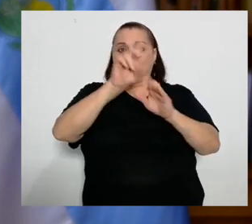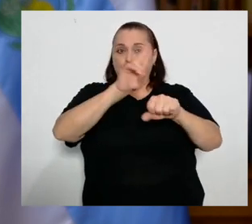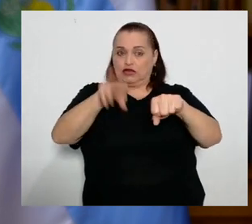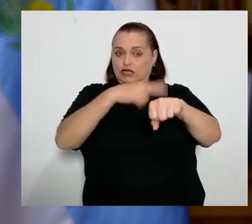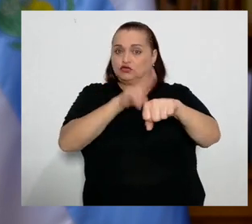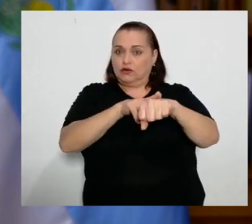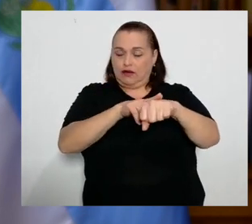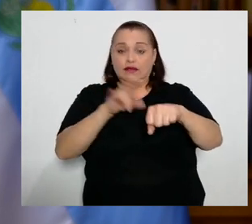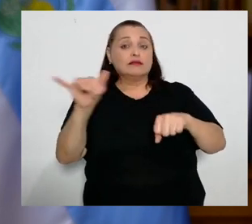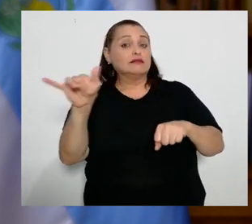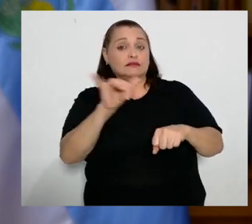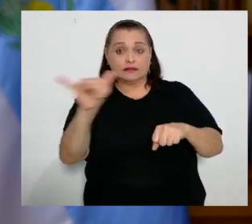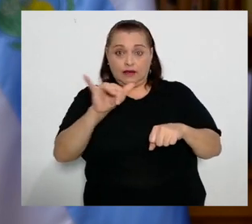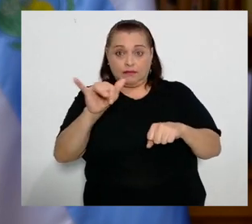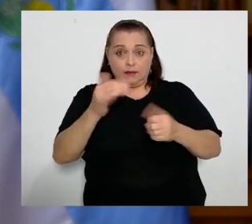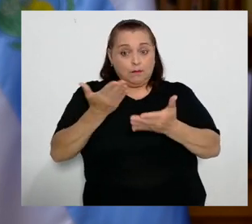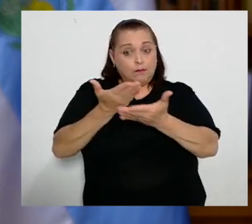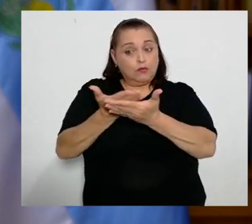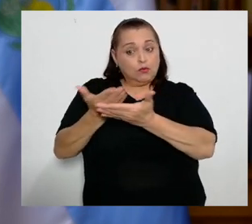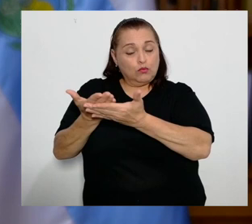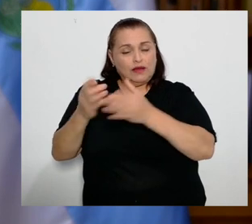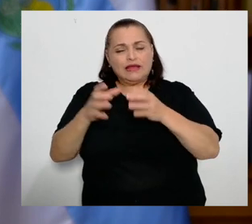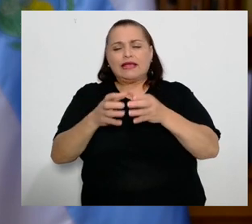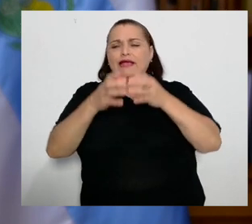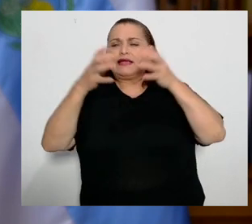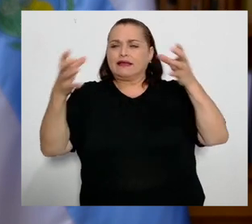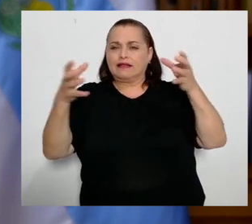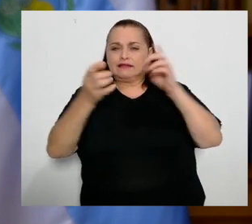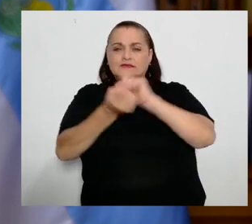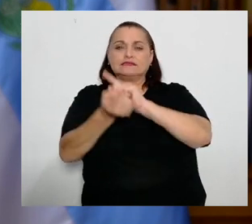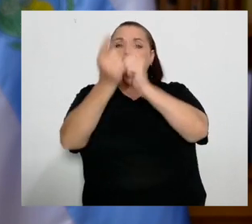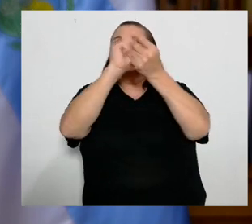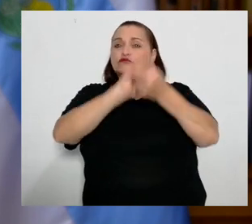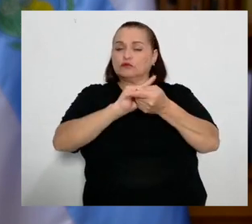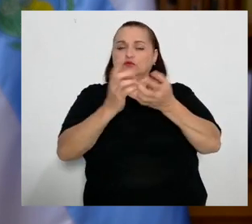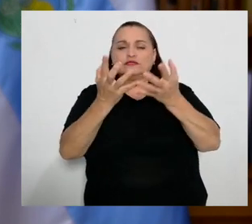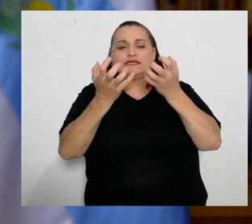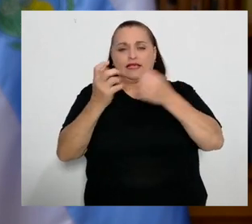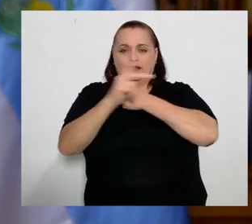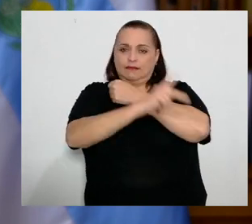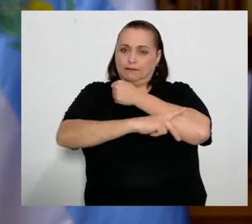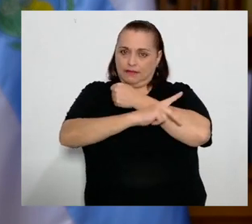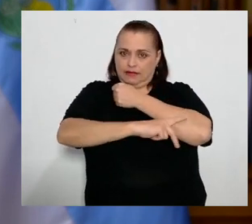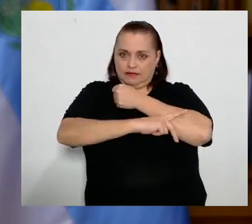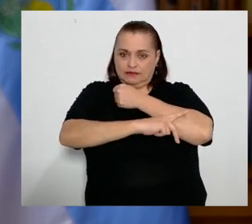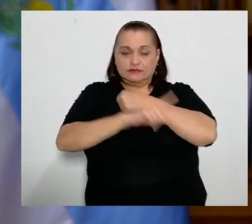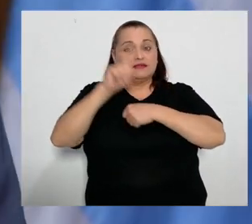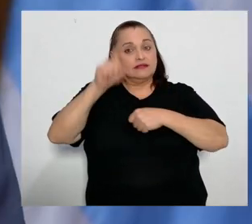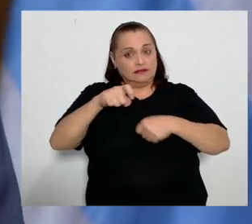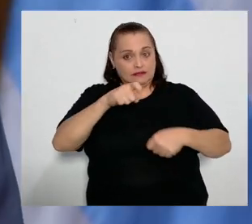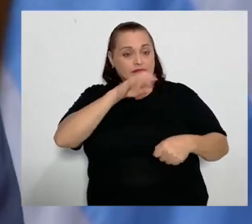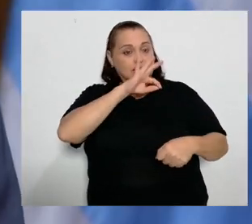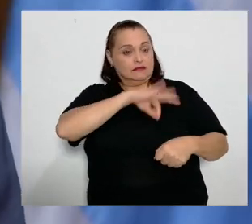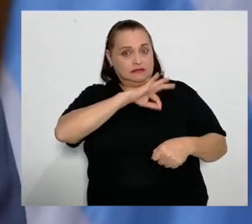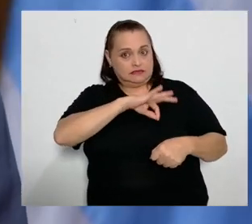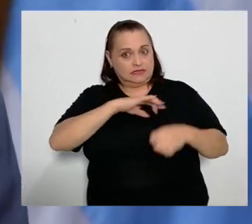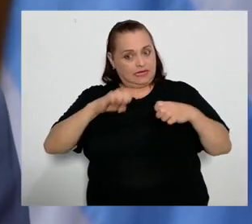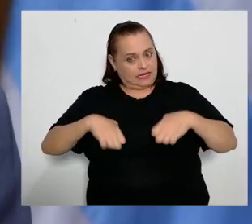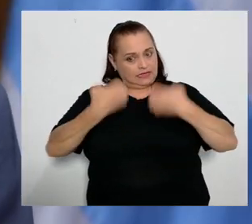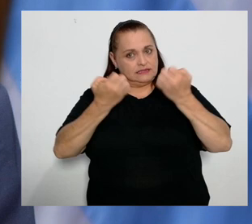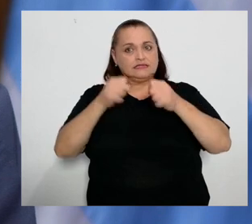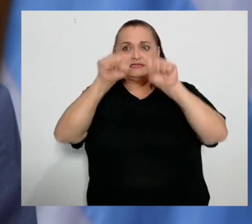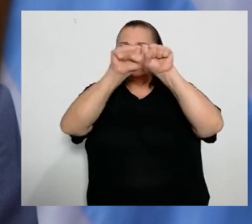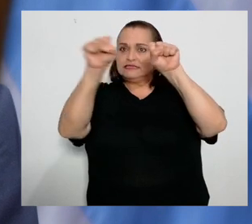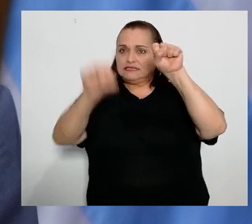nacional y sobre todo de proponer las grandes transformaciones a las que aspiran nuestro país debemos garantizar